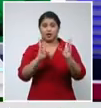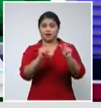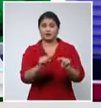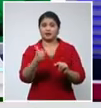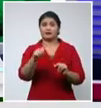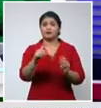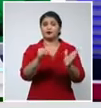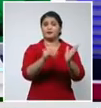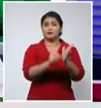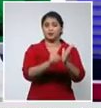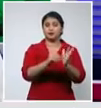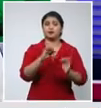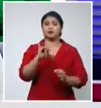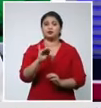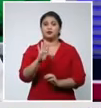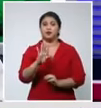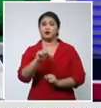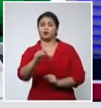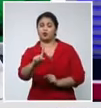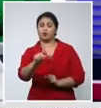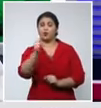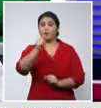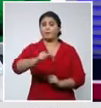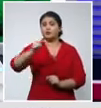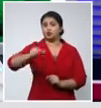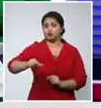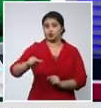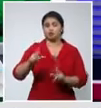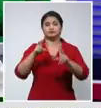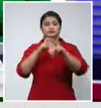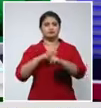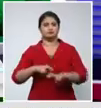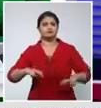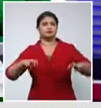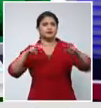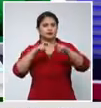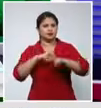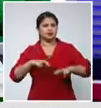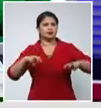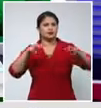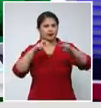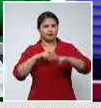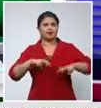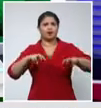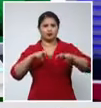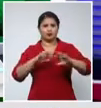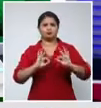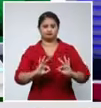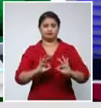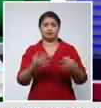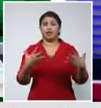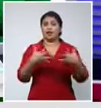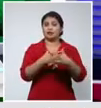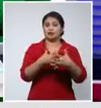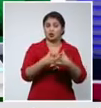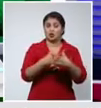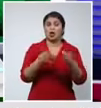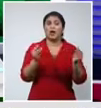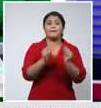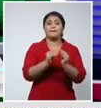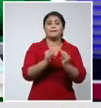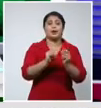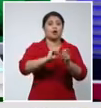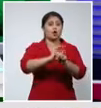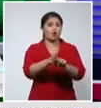10.741 casos diagnosticados relacionados con viajeros internacionales. Eso representa